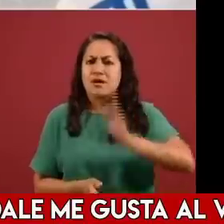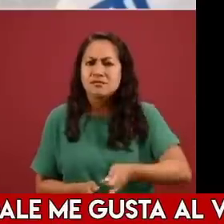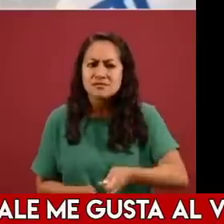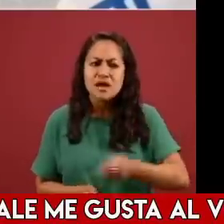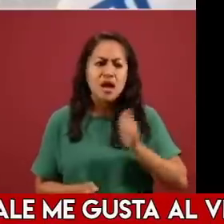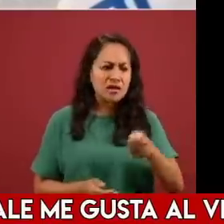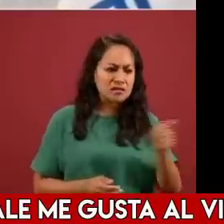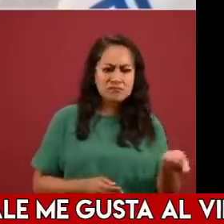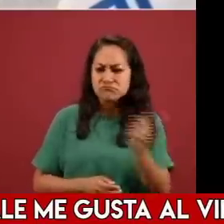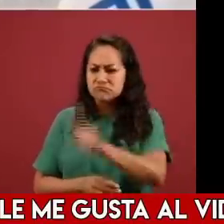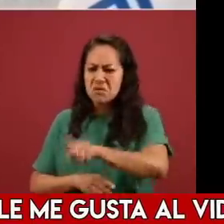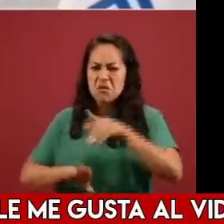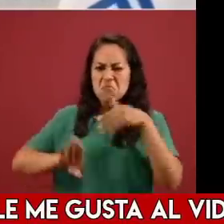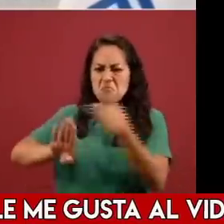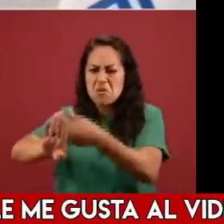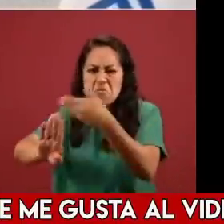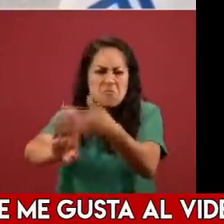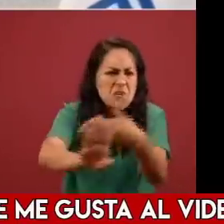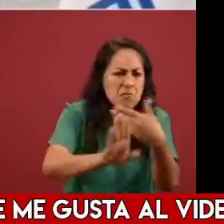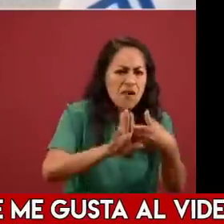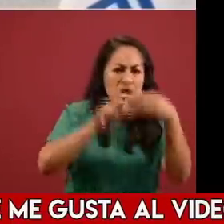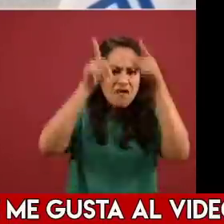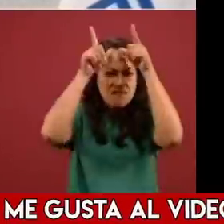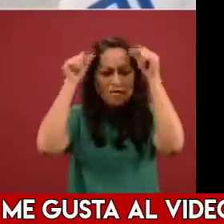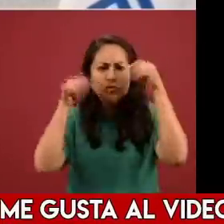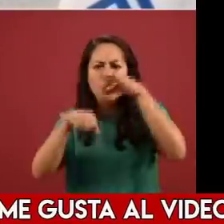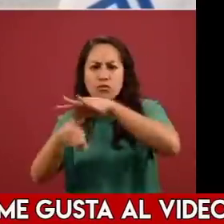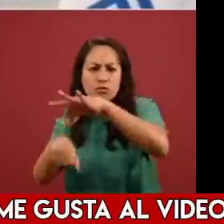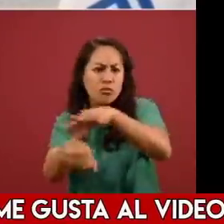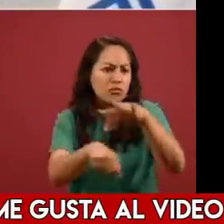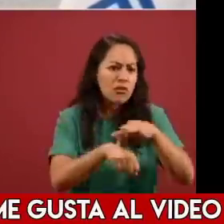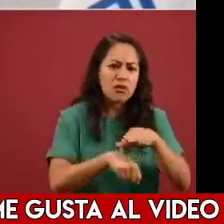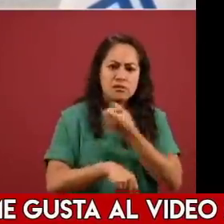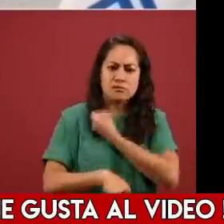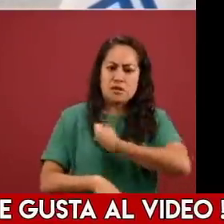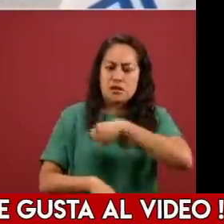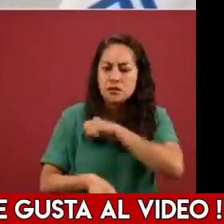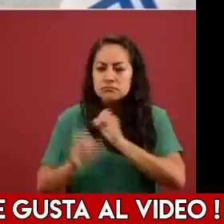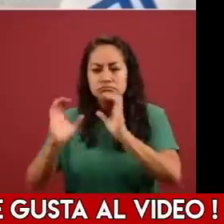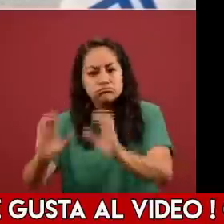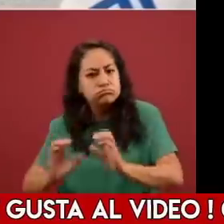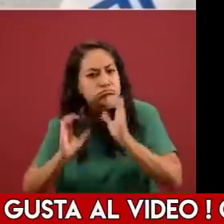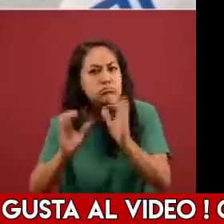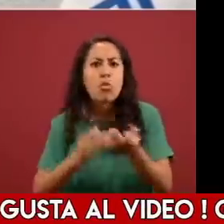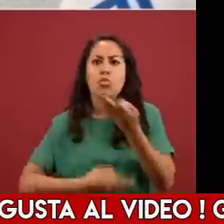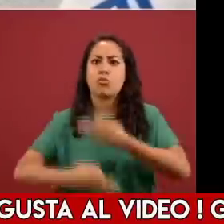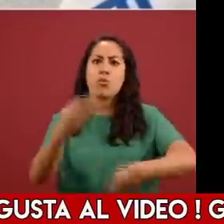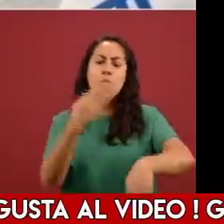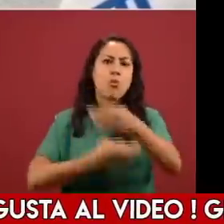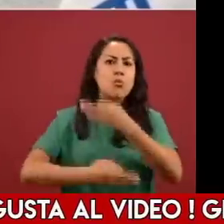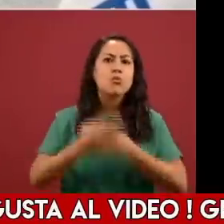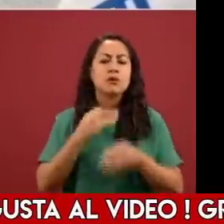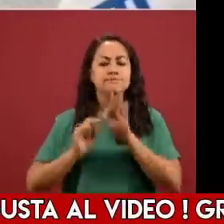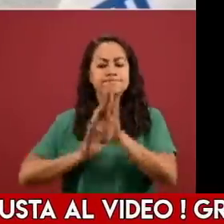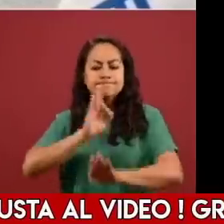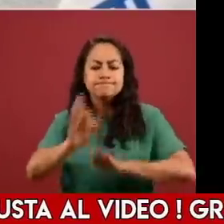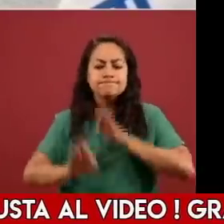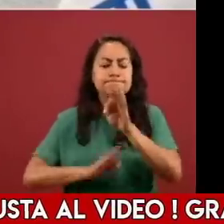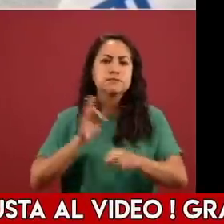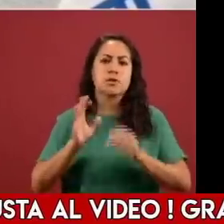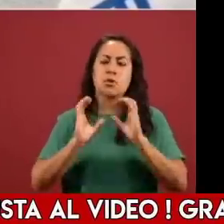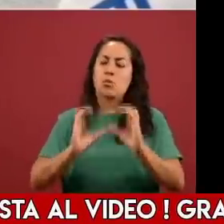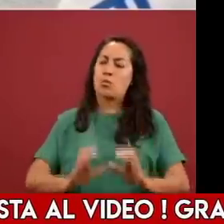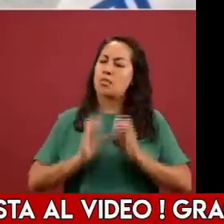personal médico que lucha por preservar la salud y la vida de todas y todos nosotros nada lo justifica